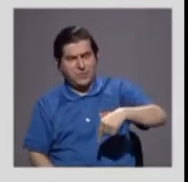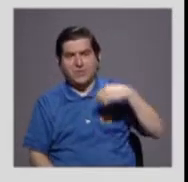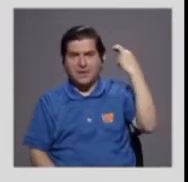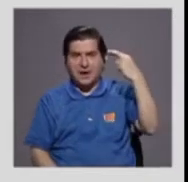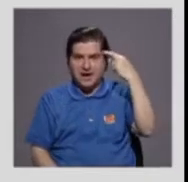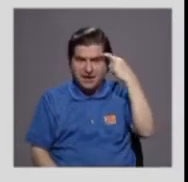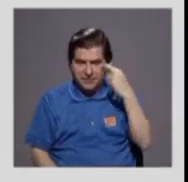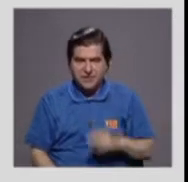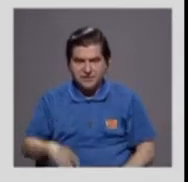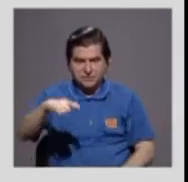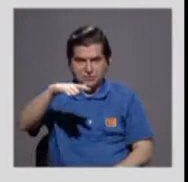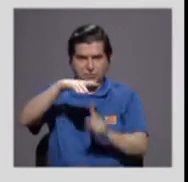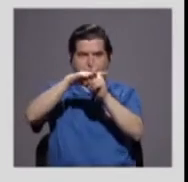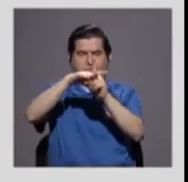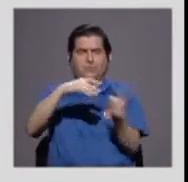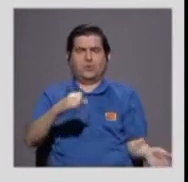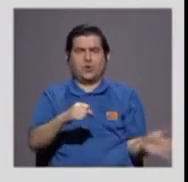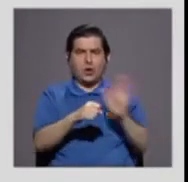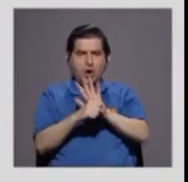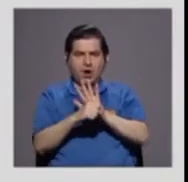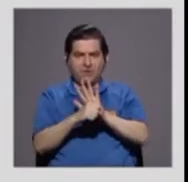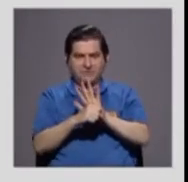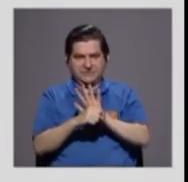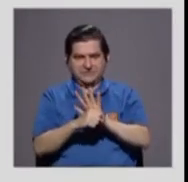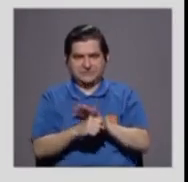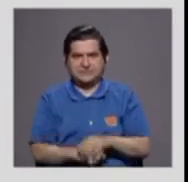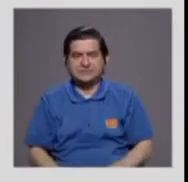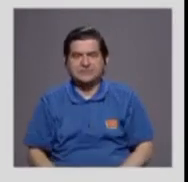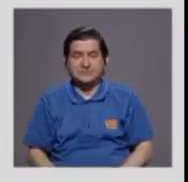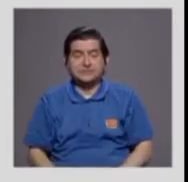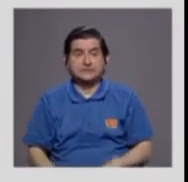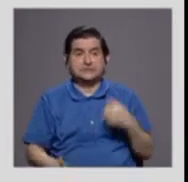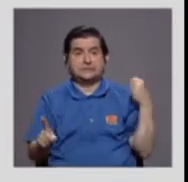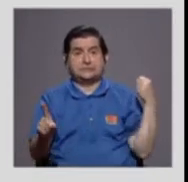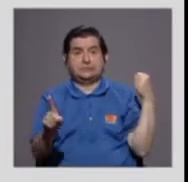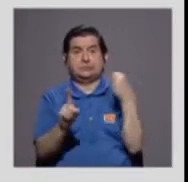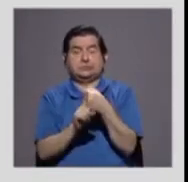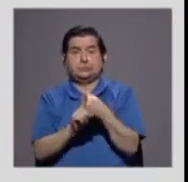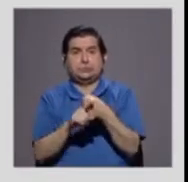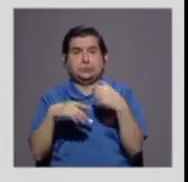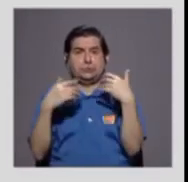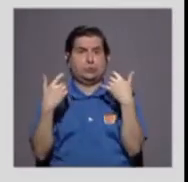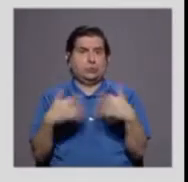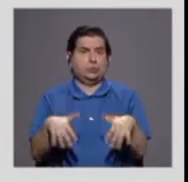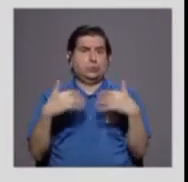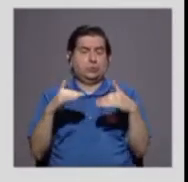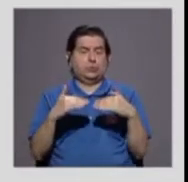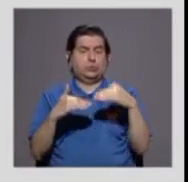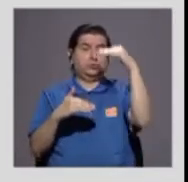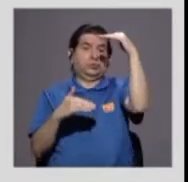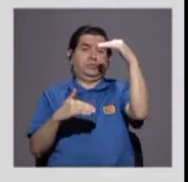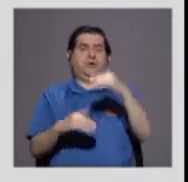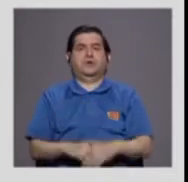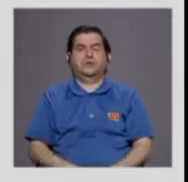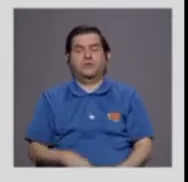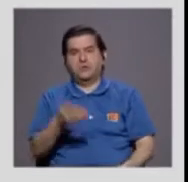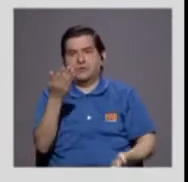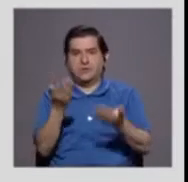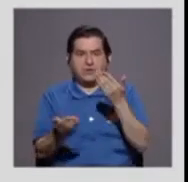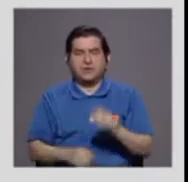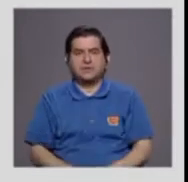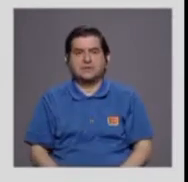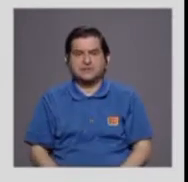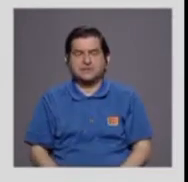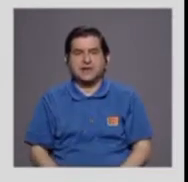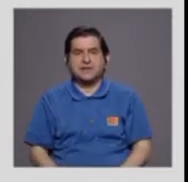del brote de COVID-19 pues causó un impacto mucho mayor que el choque de